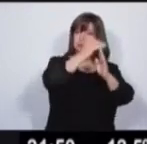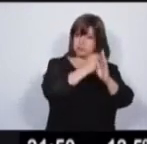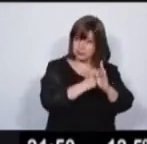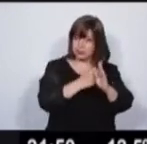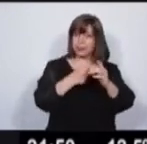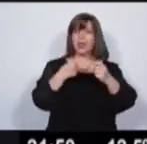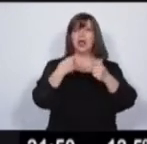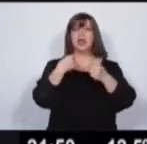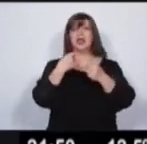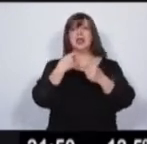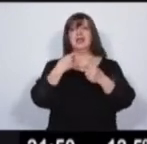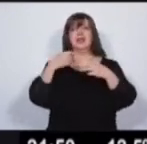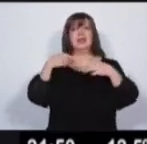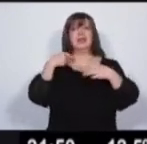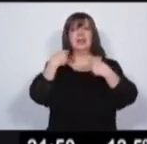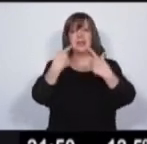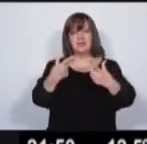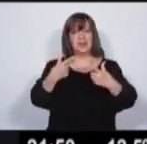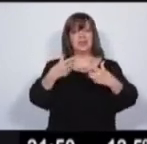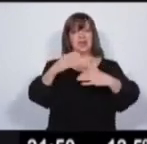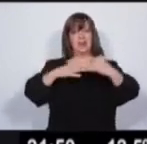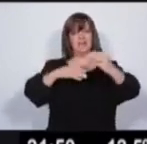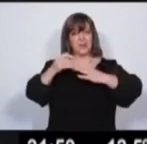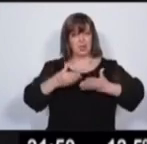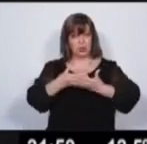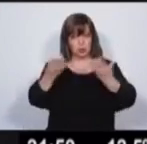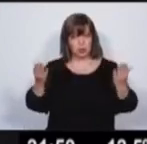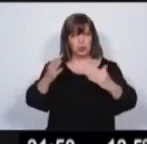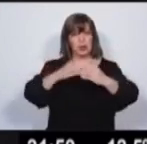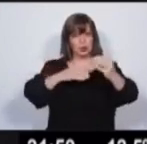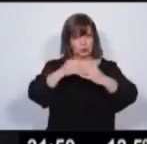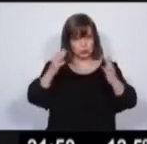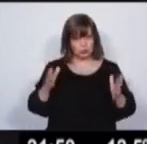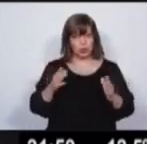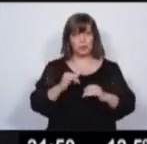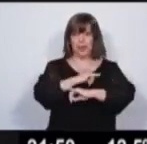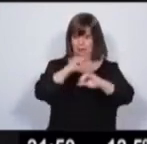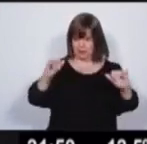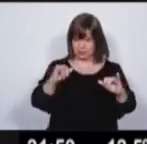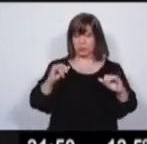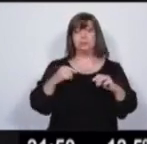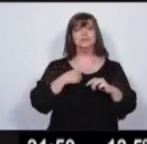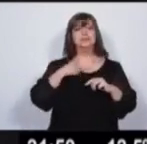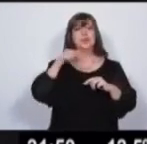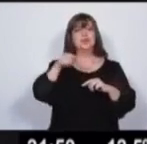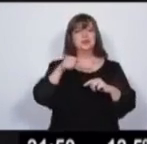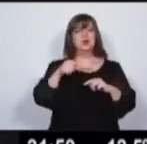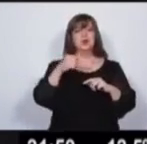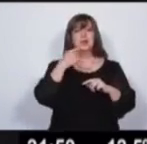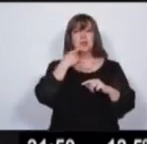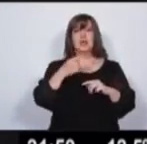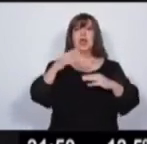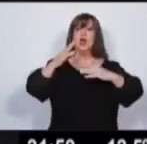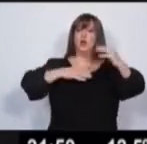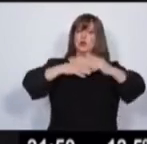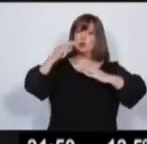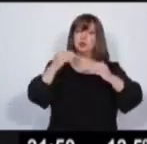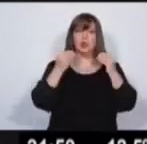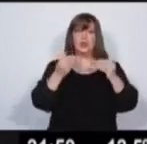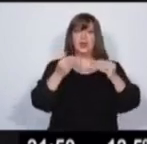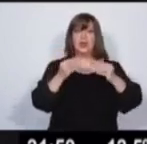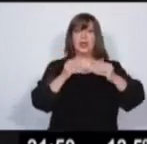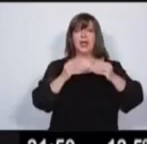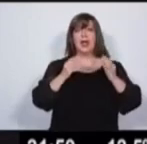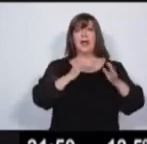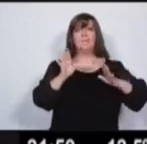invertir en infraestructura Y a propósito de infraestructura un anuncio Vamos a ponernos al hombro la construcción del paso